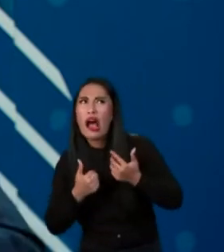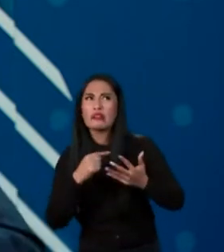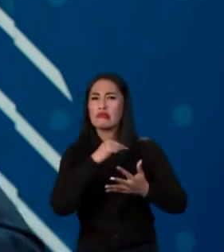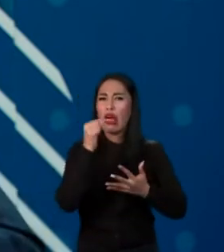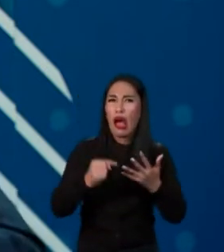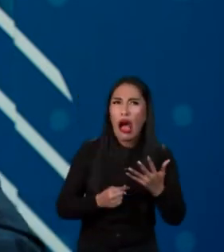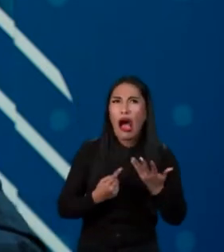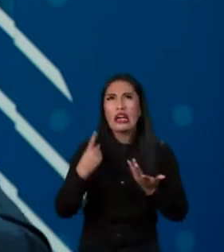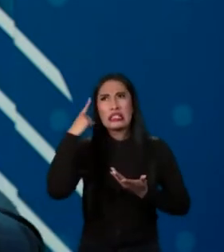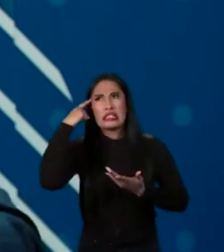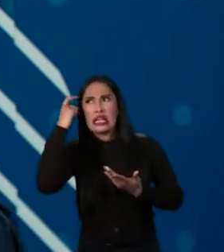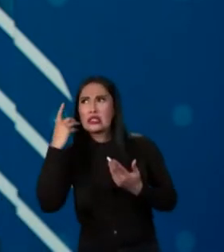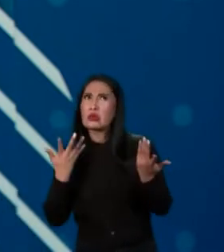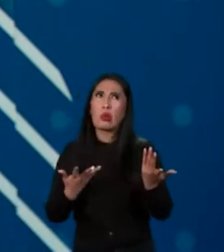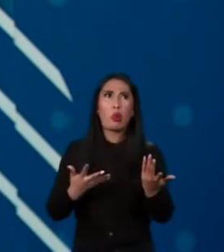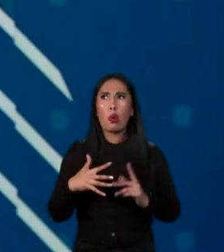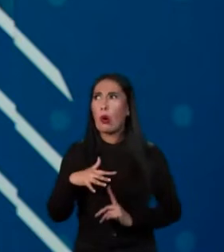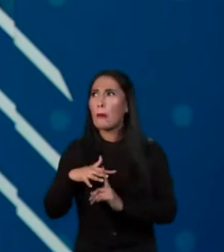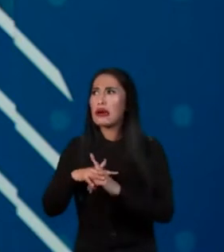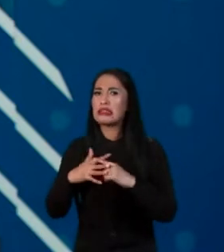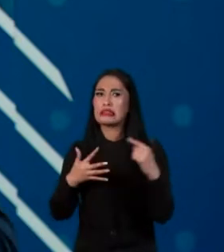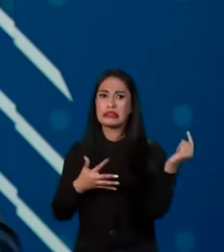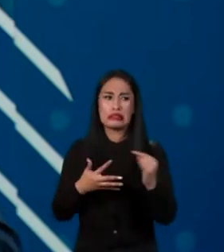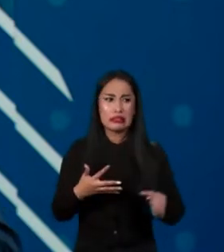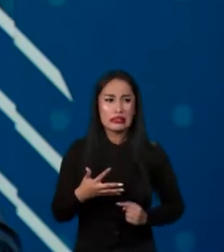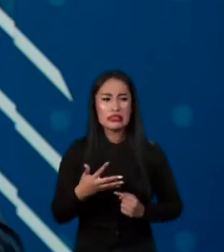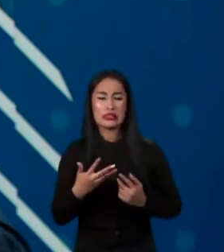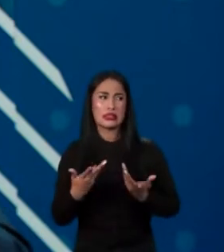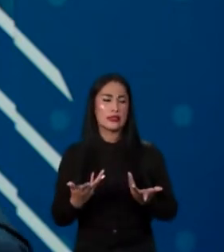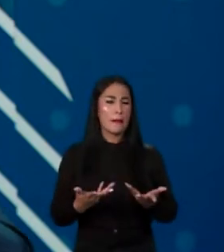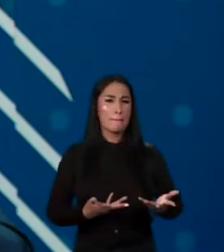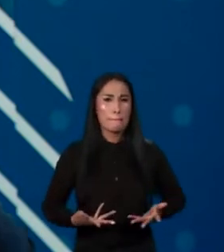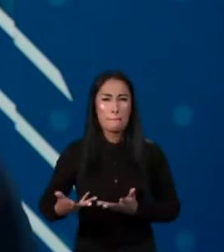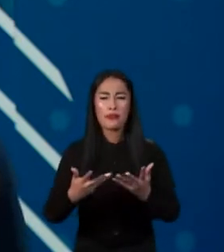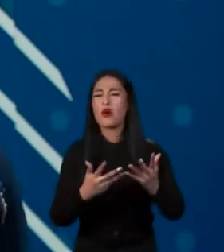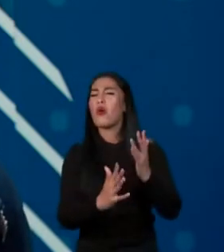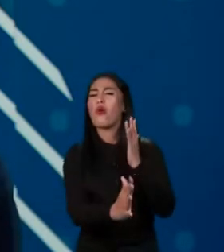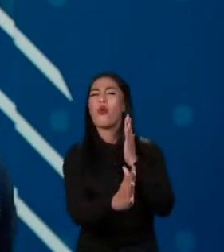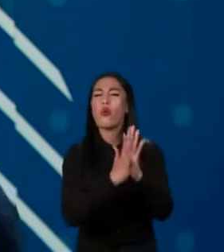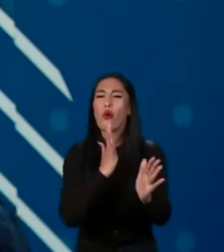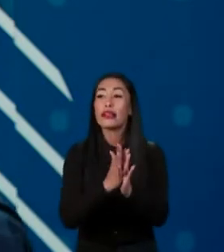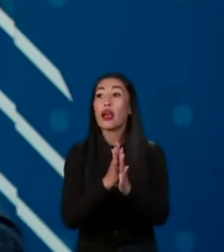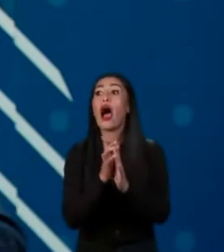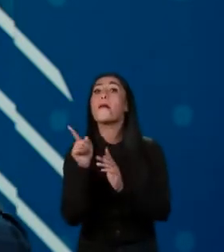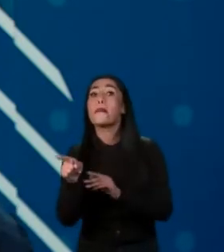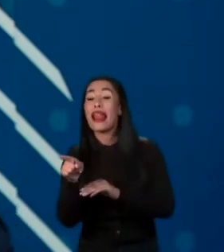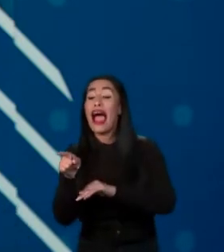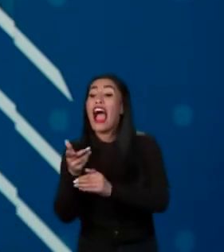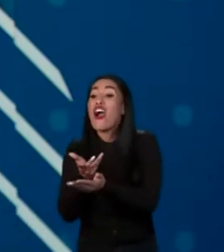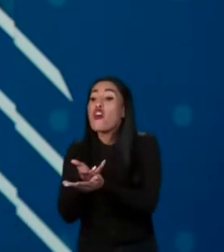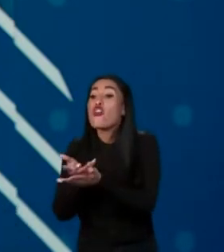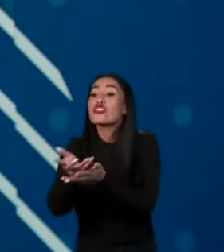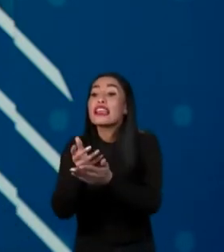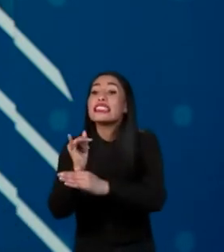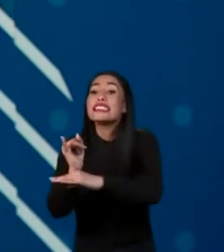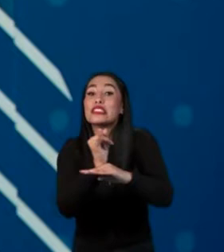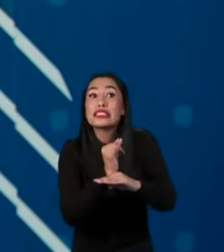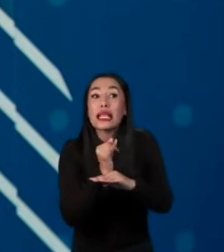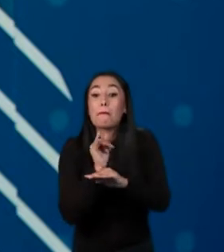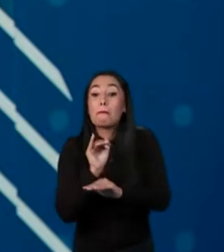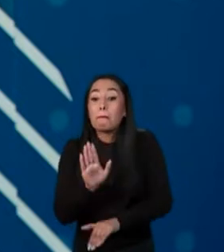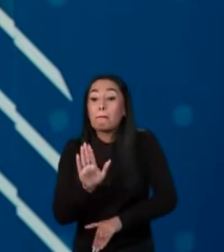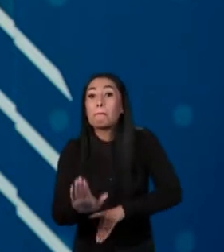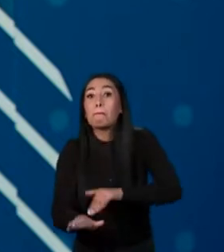supuesto desde su experiencia que están iniciando esa transformación en ese camino a la innovación en sus instituciones de educación